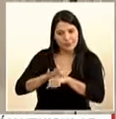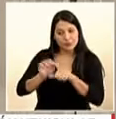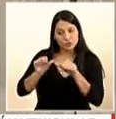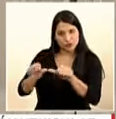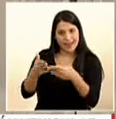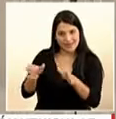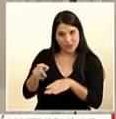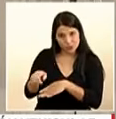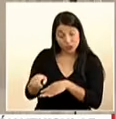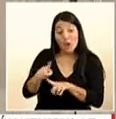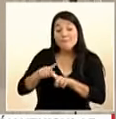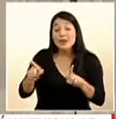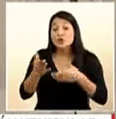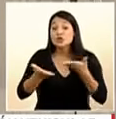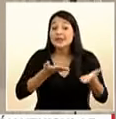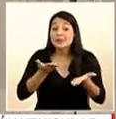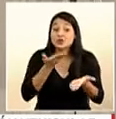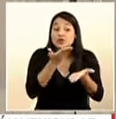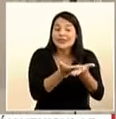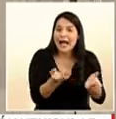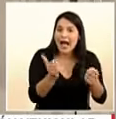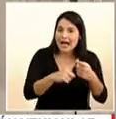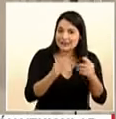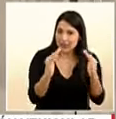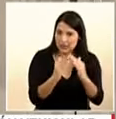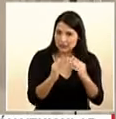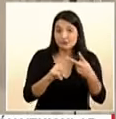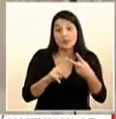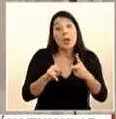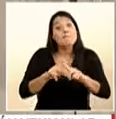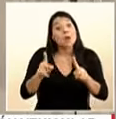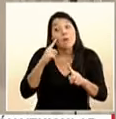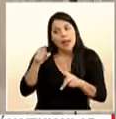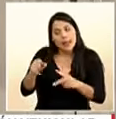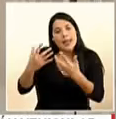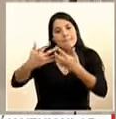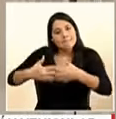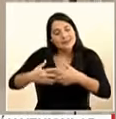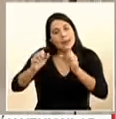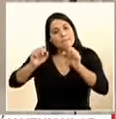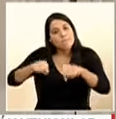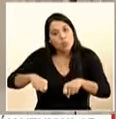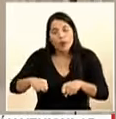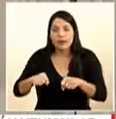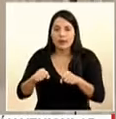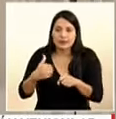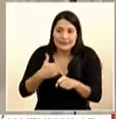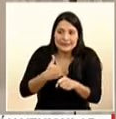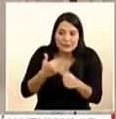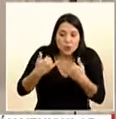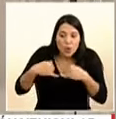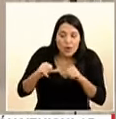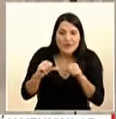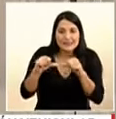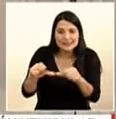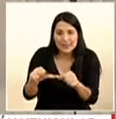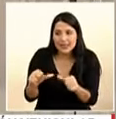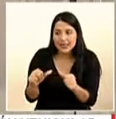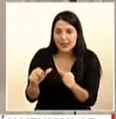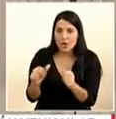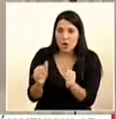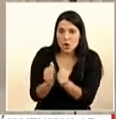estas pymes o estas empresas puedan tener también una forma de sostenerse en este periodo que sabemos para